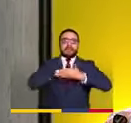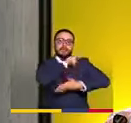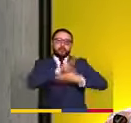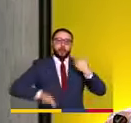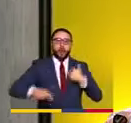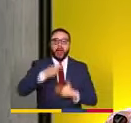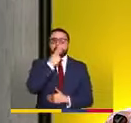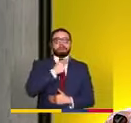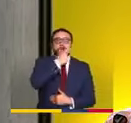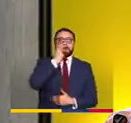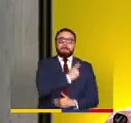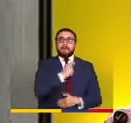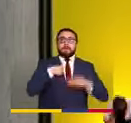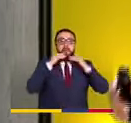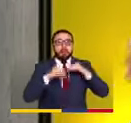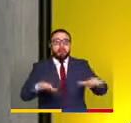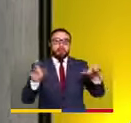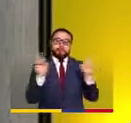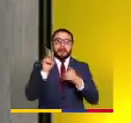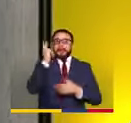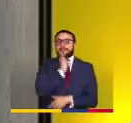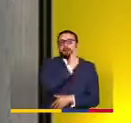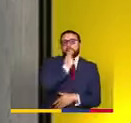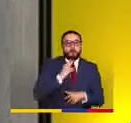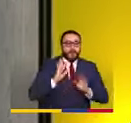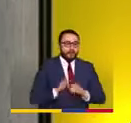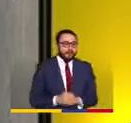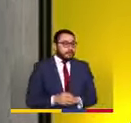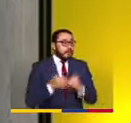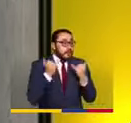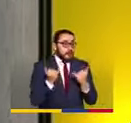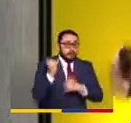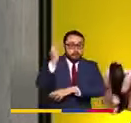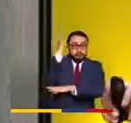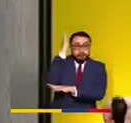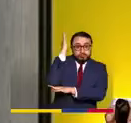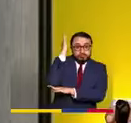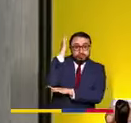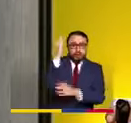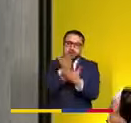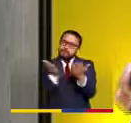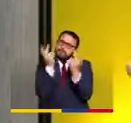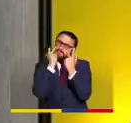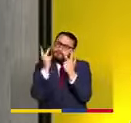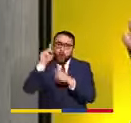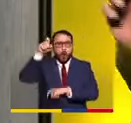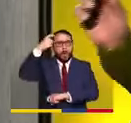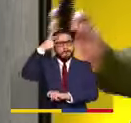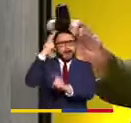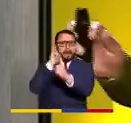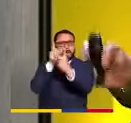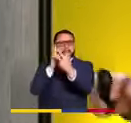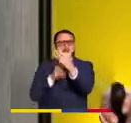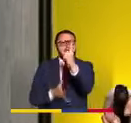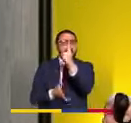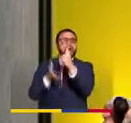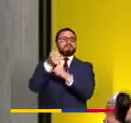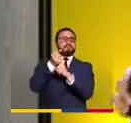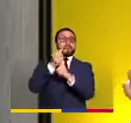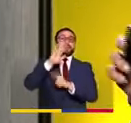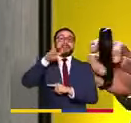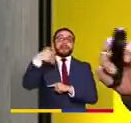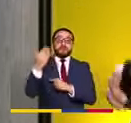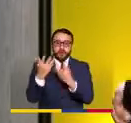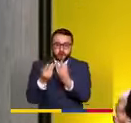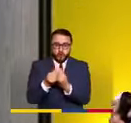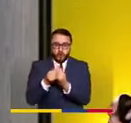Entonces, en esta locución verán ustedes qué se ha logrado y en el Consejo de Ministros, si